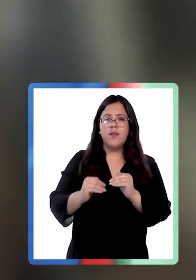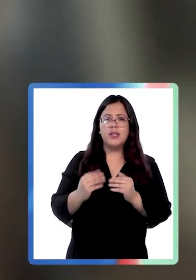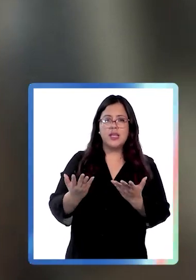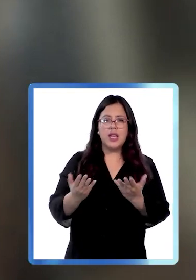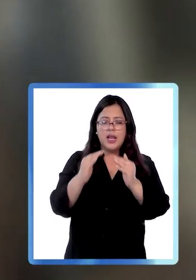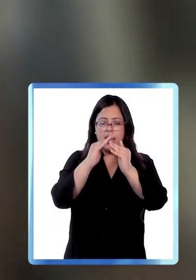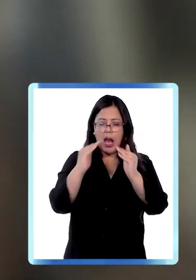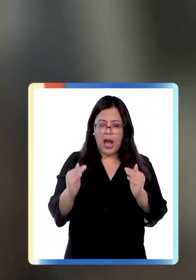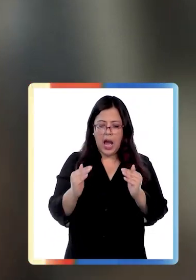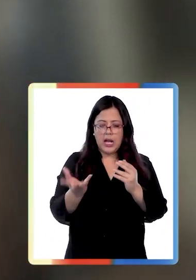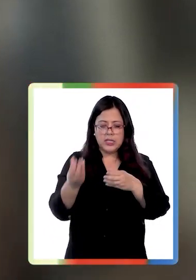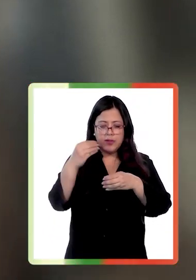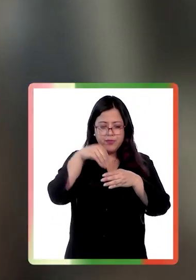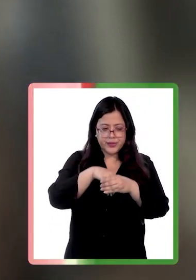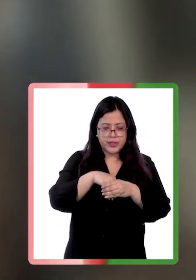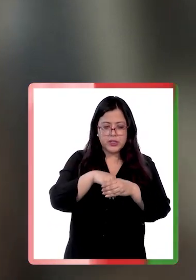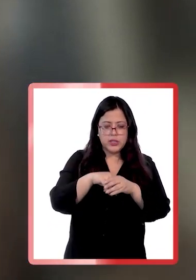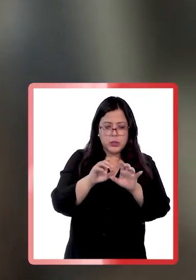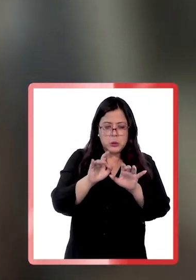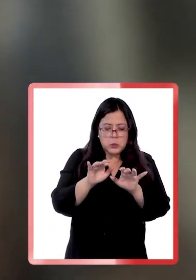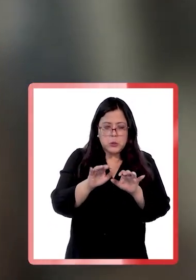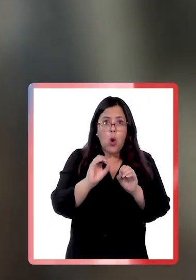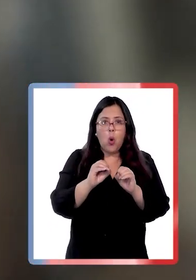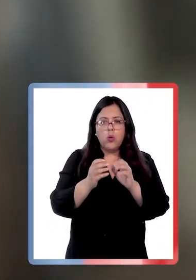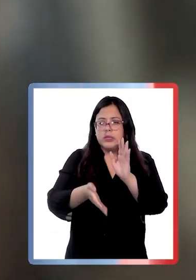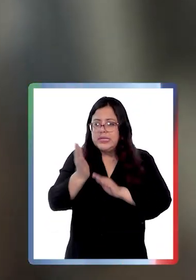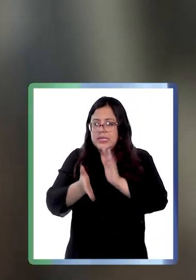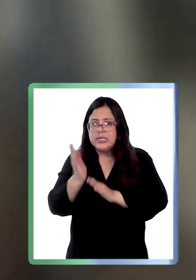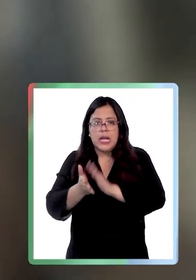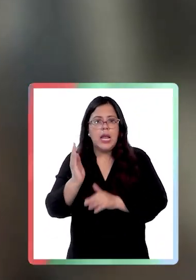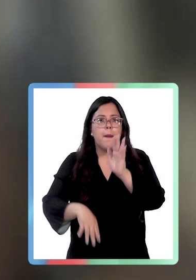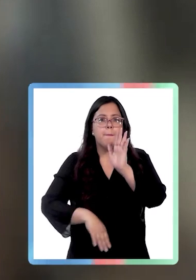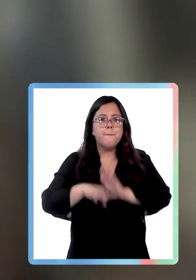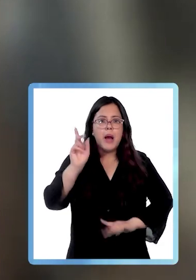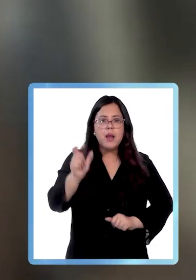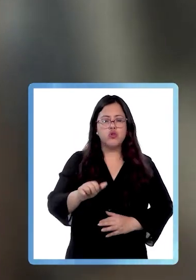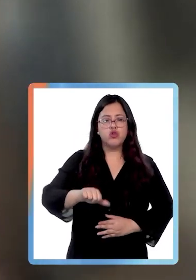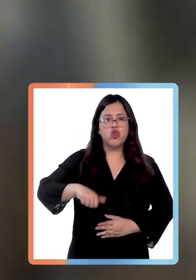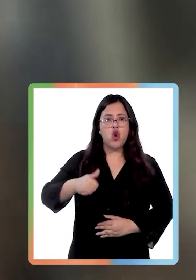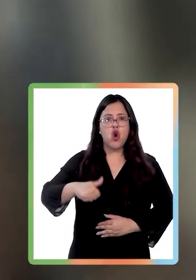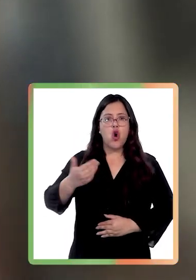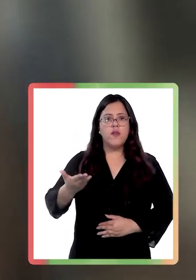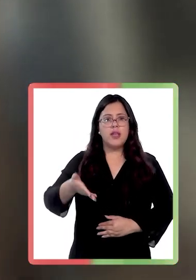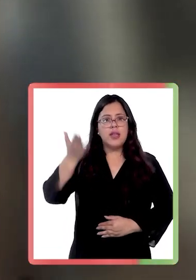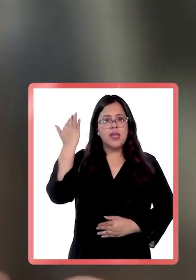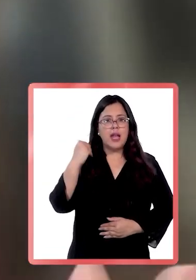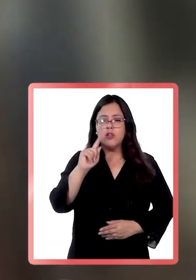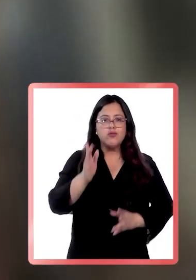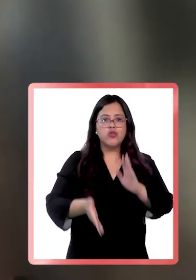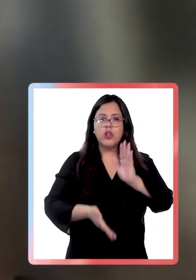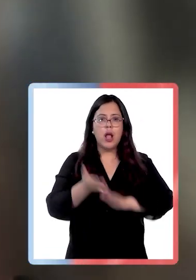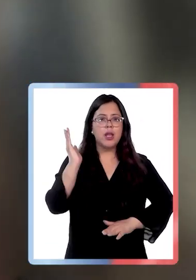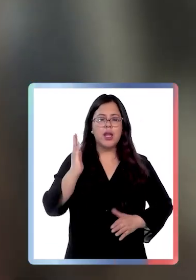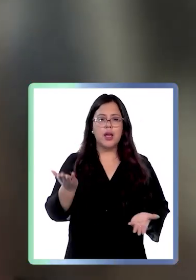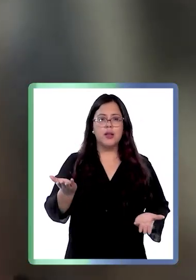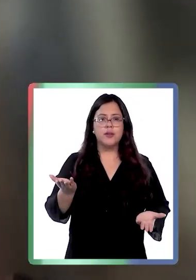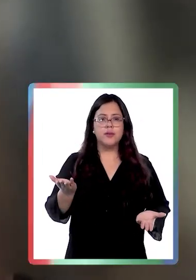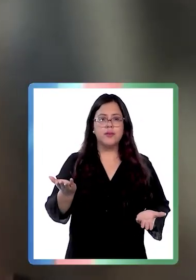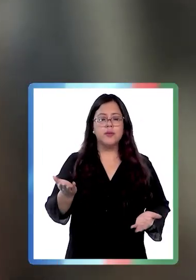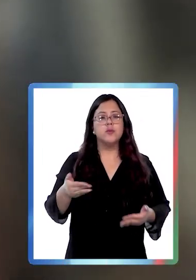el fondo, por ejemplo, mucho más en la casa de lo que estaba antes o al revés, que empieza a salir mucho más un joven o niña que no